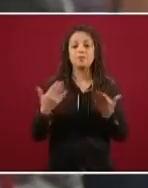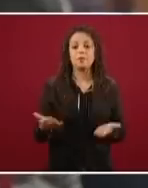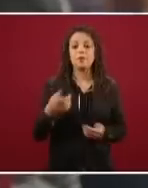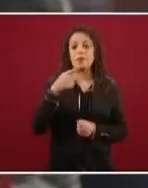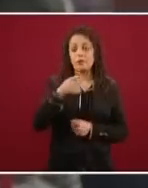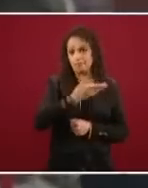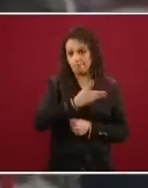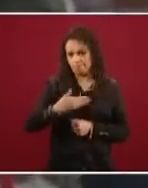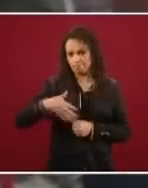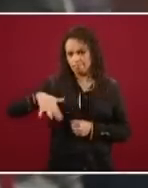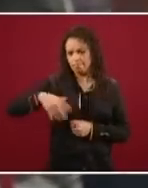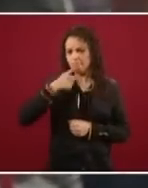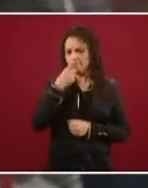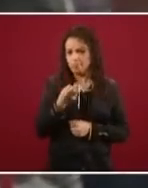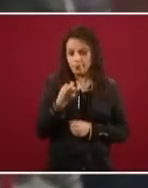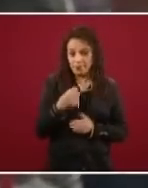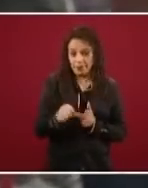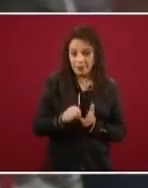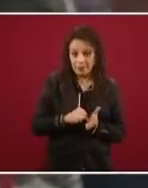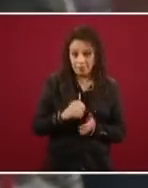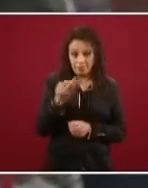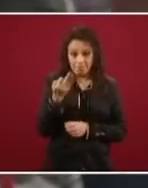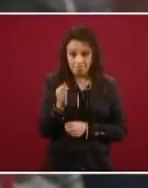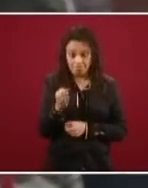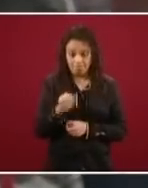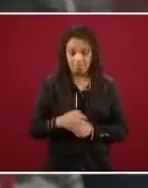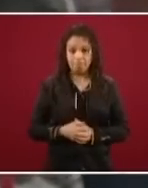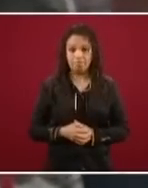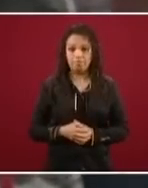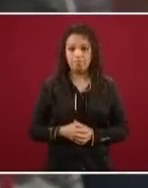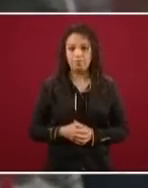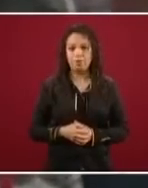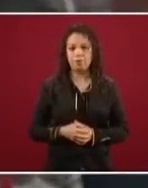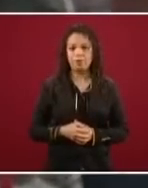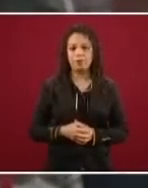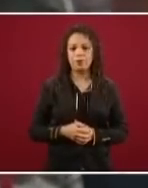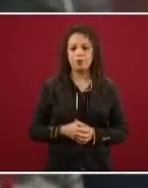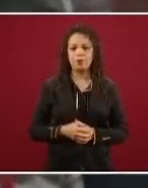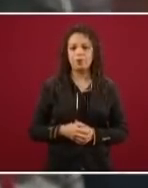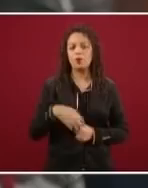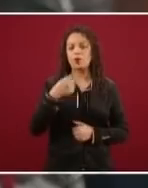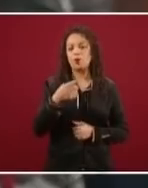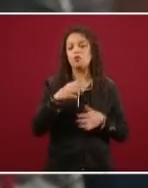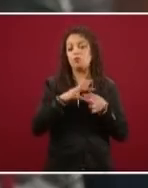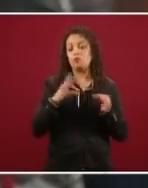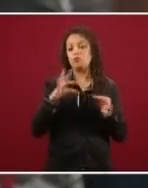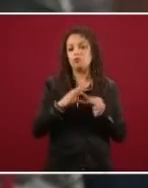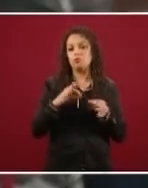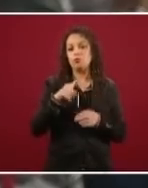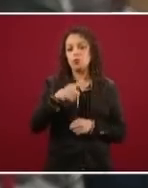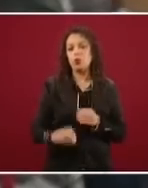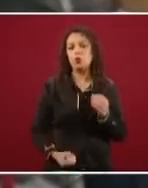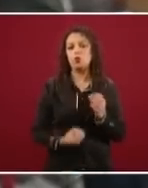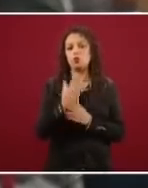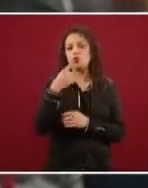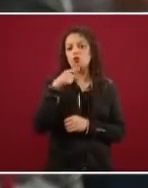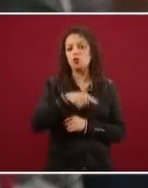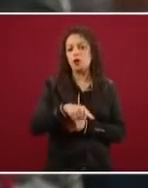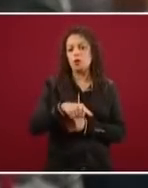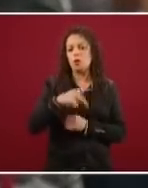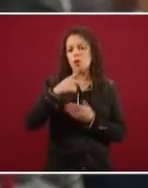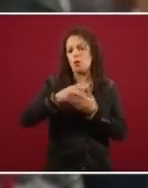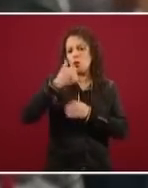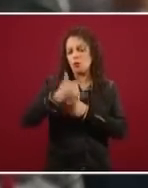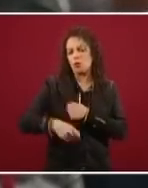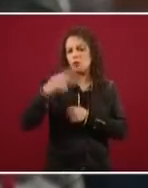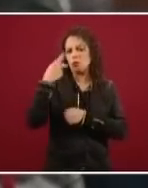que en este mes de febrero nos daría a conocer el arranque de los proyectos de infraestructura energética que nos